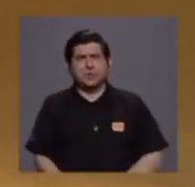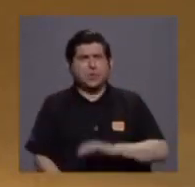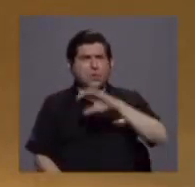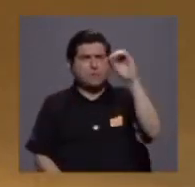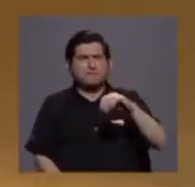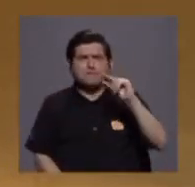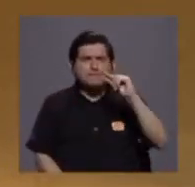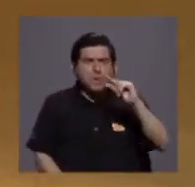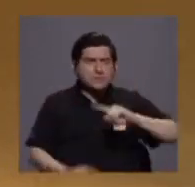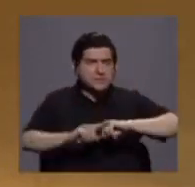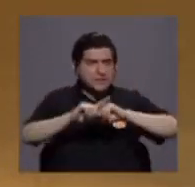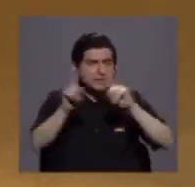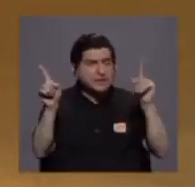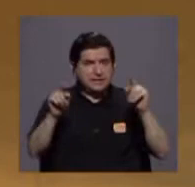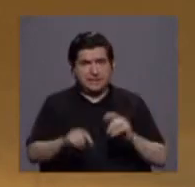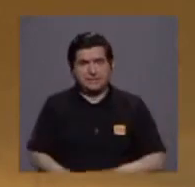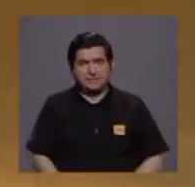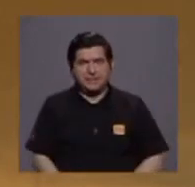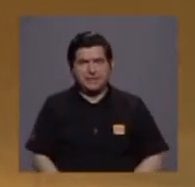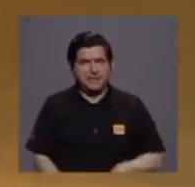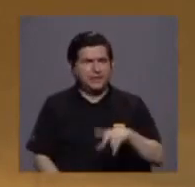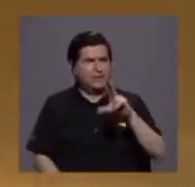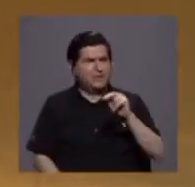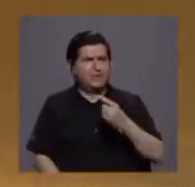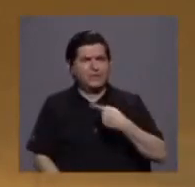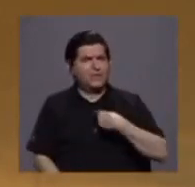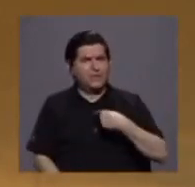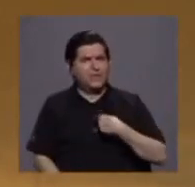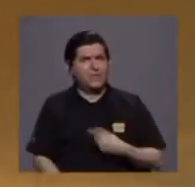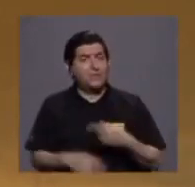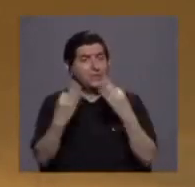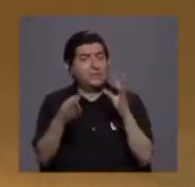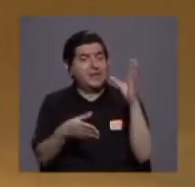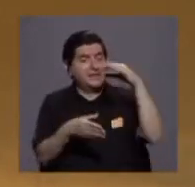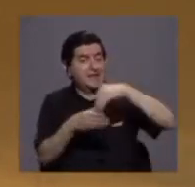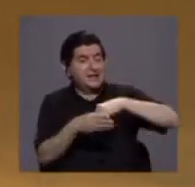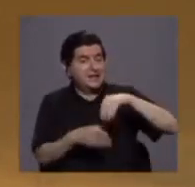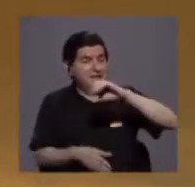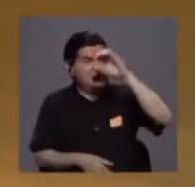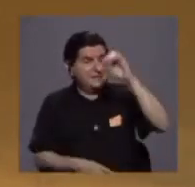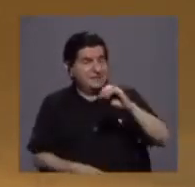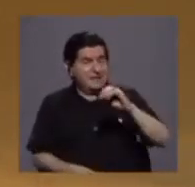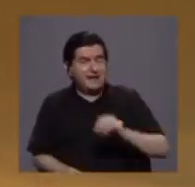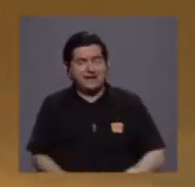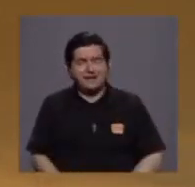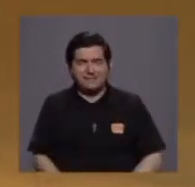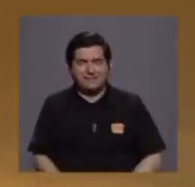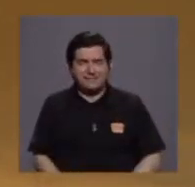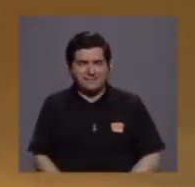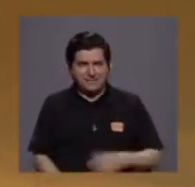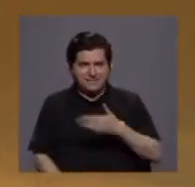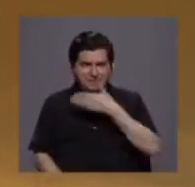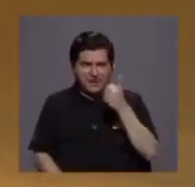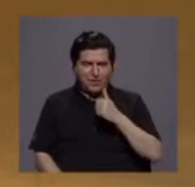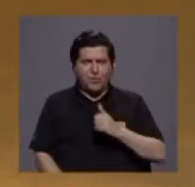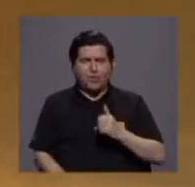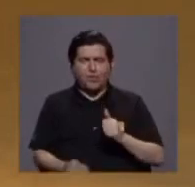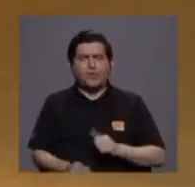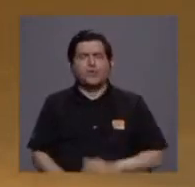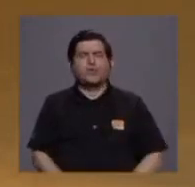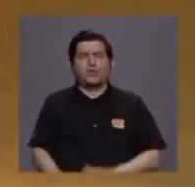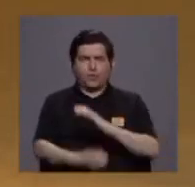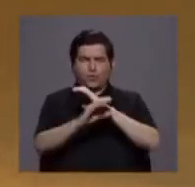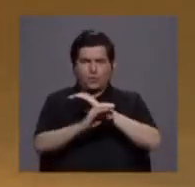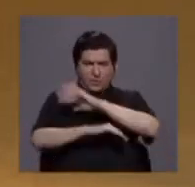pequeño, pero ¿para qué jugar a ser parte de los porcentajes pequeños? Mejor cuidémonos todos y lavémonos las manos